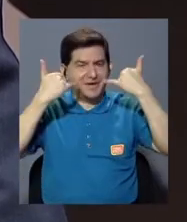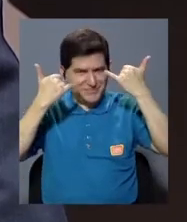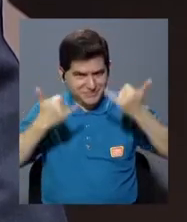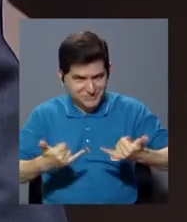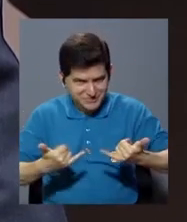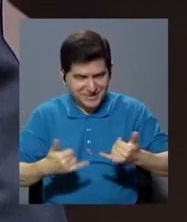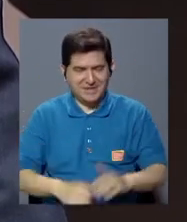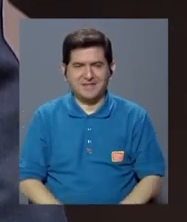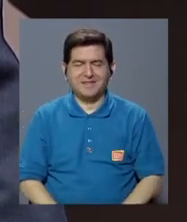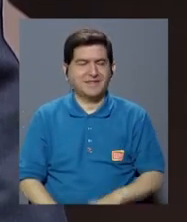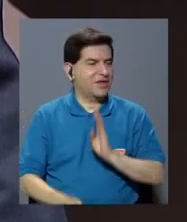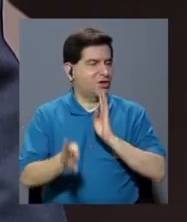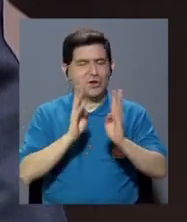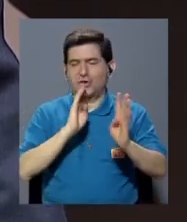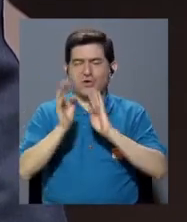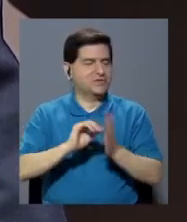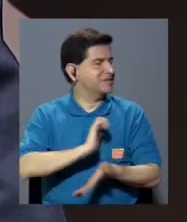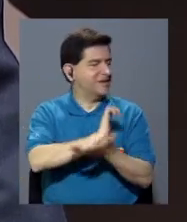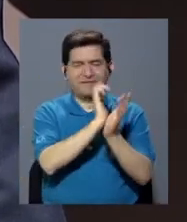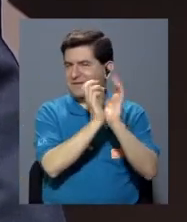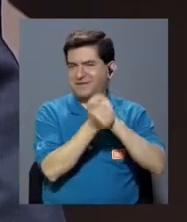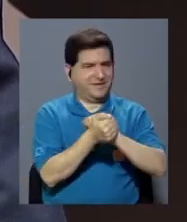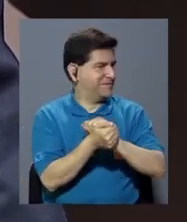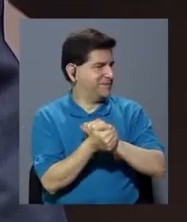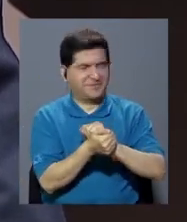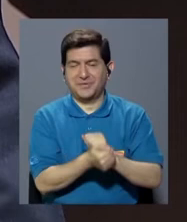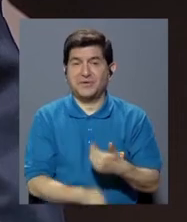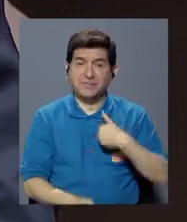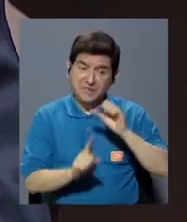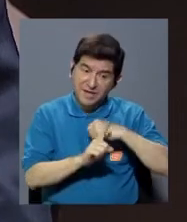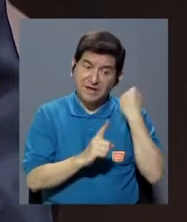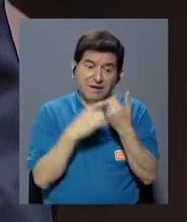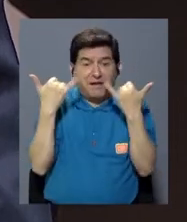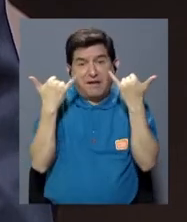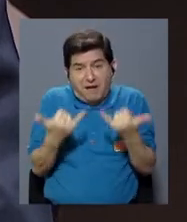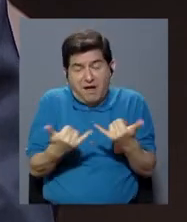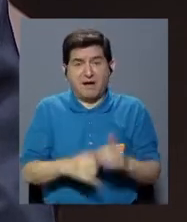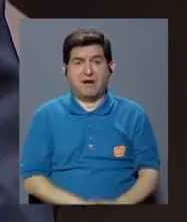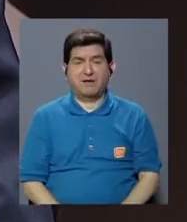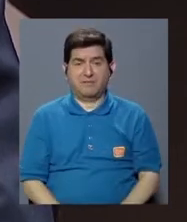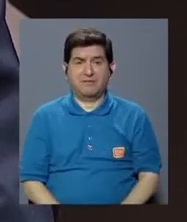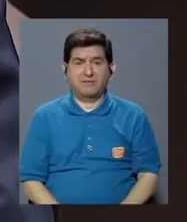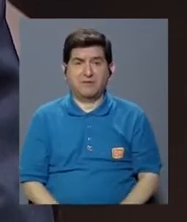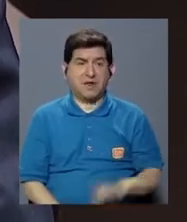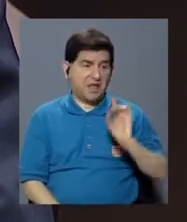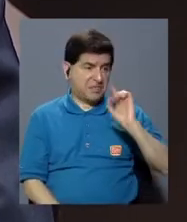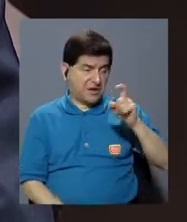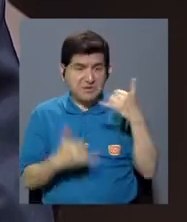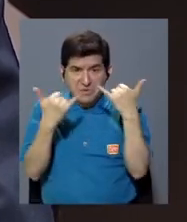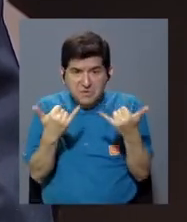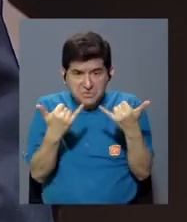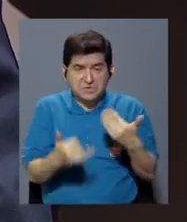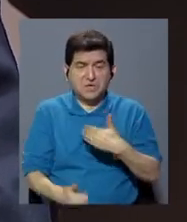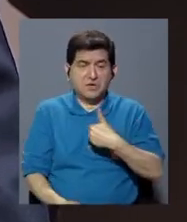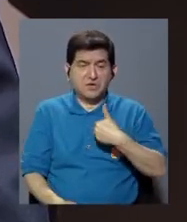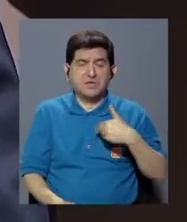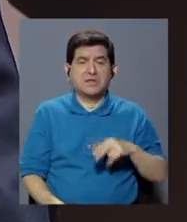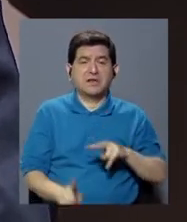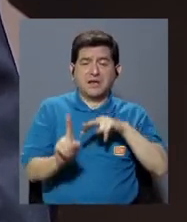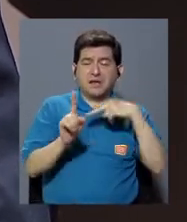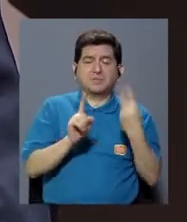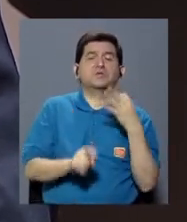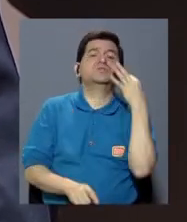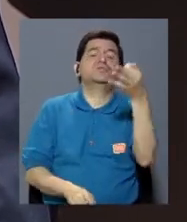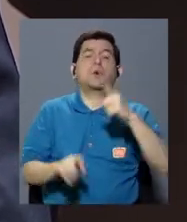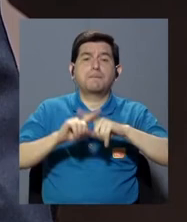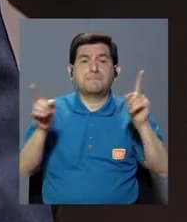sucede en este momento es que no se habla sobre la transición. Uh-huh. Tenemos una situación actual, un diagnóstico de situación actual, y tenemos una